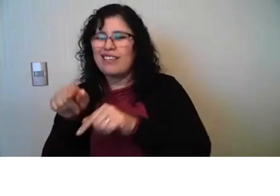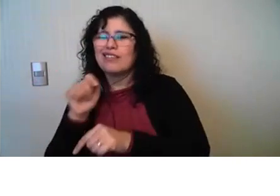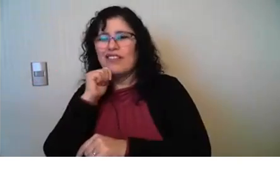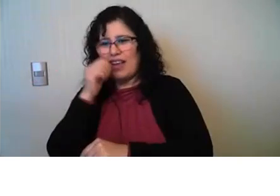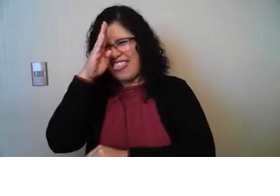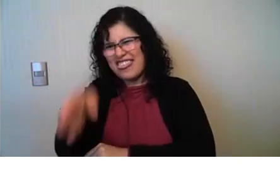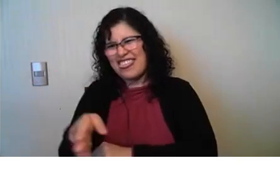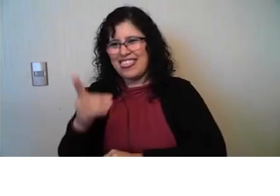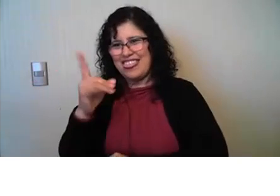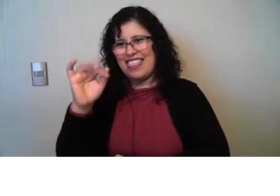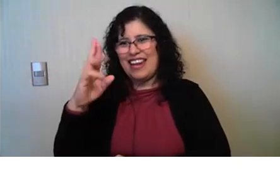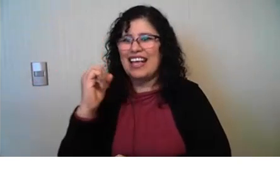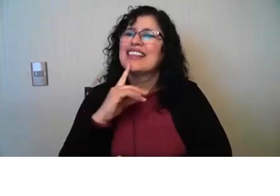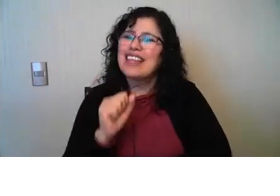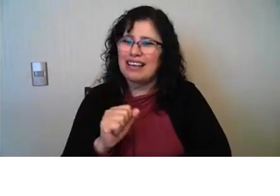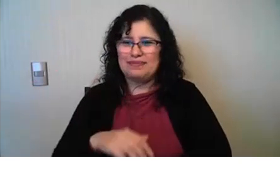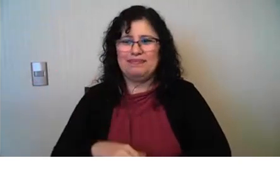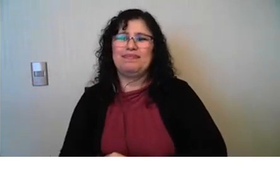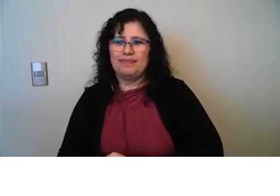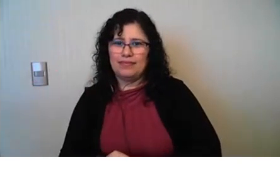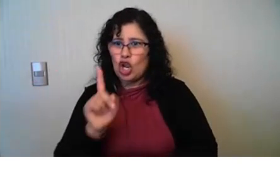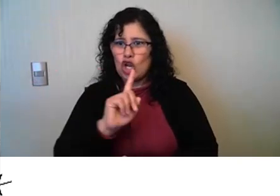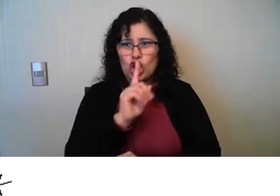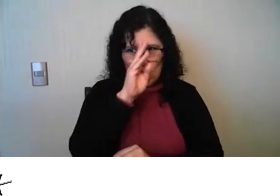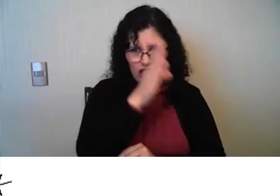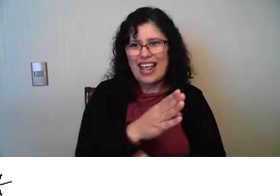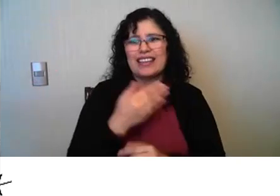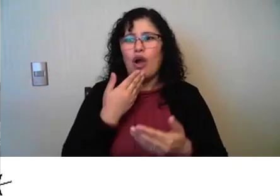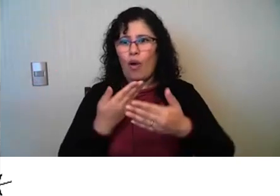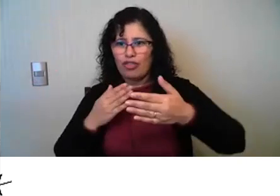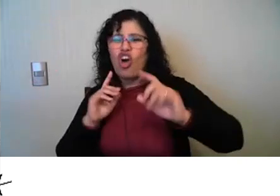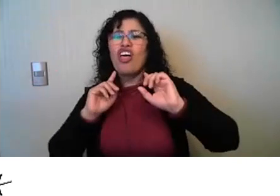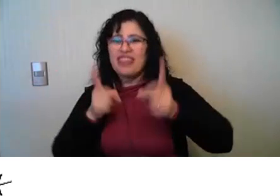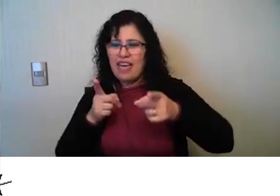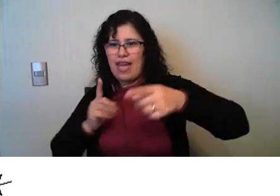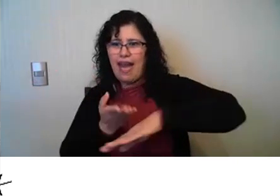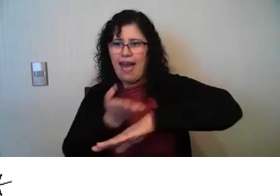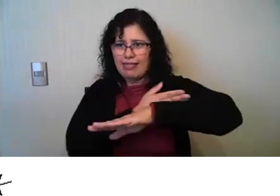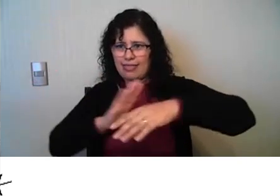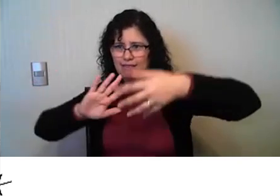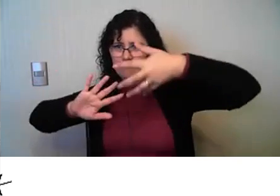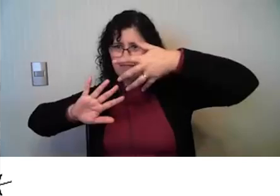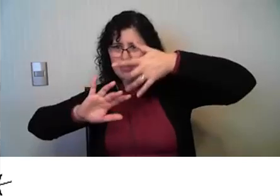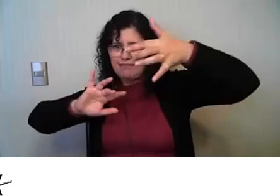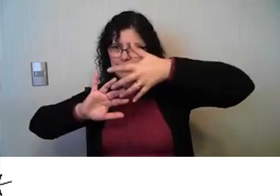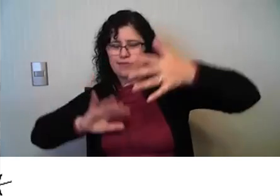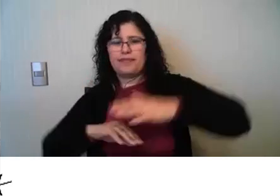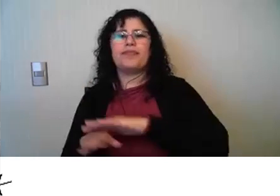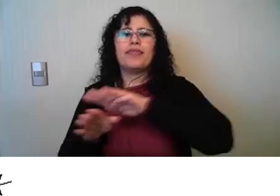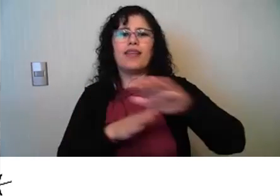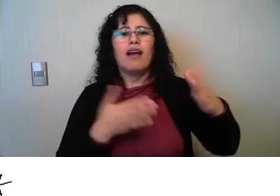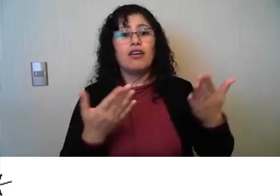Bueno, ahí están los distintos tipos que conforman las capas de la granulosa. Bueno, y esta es una interacción, un